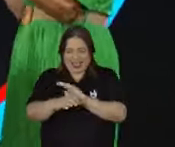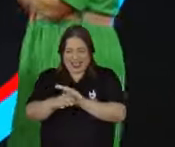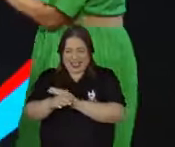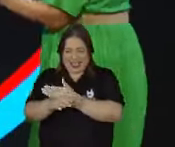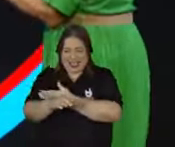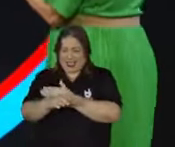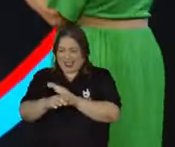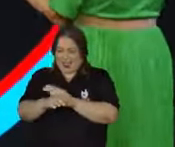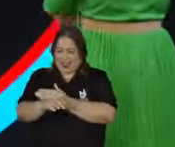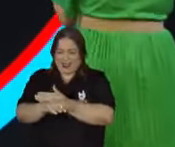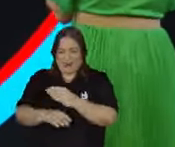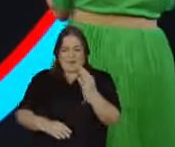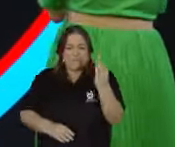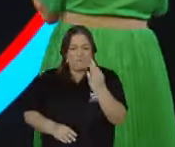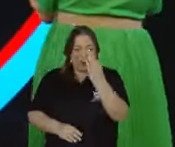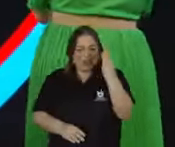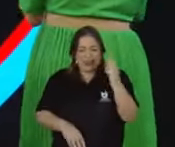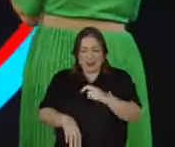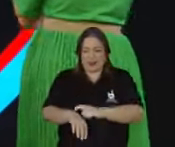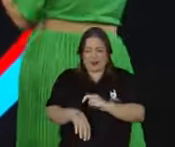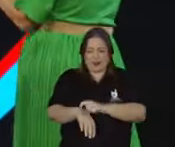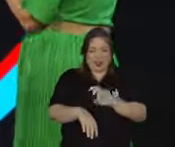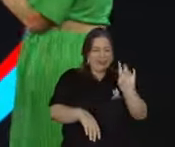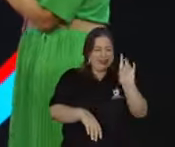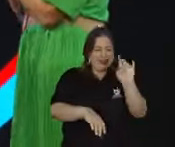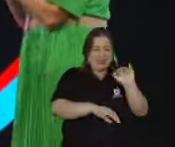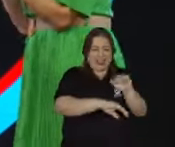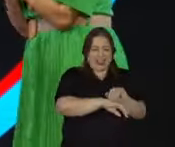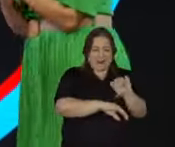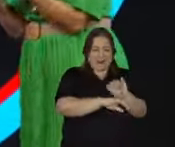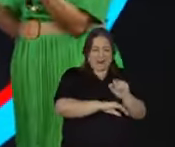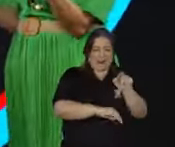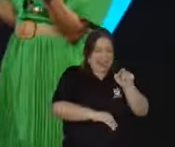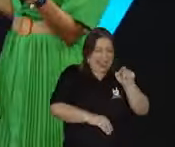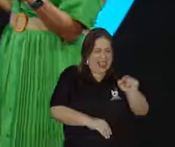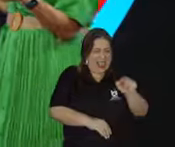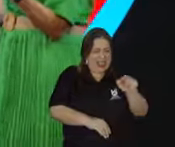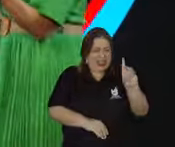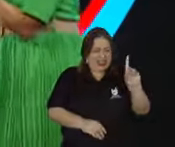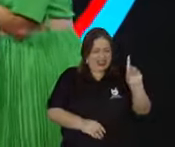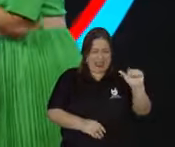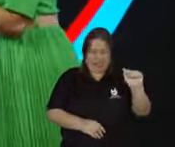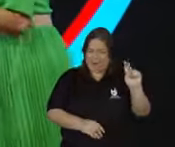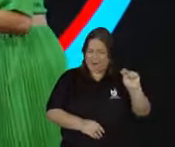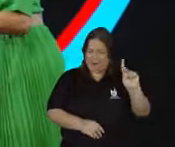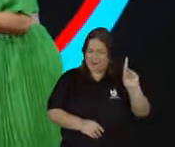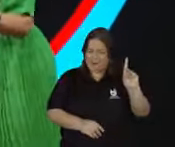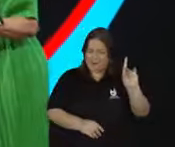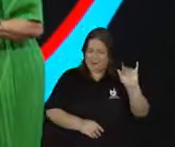próximo viernes a las 7:30. Así que los veo a todos, hombres de valor. Bendiciones.